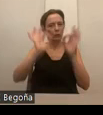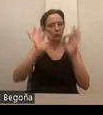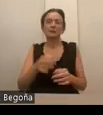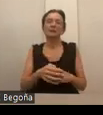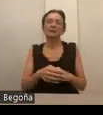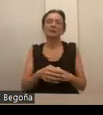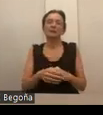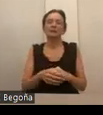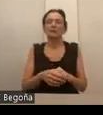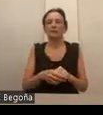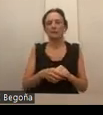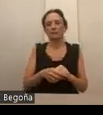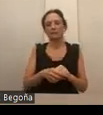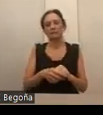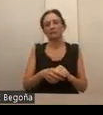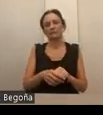para cualquiera de las patologías.